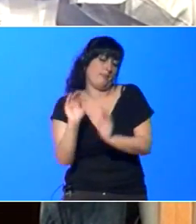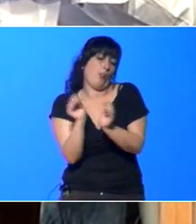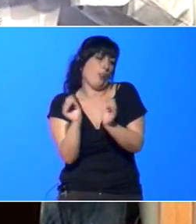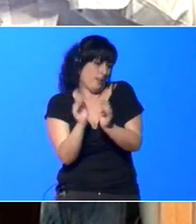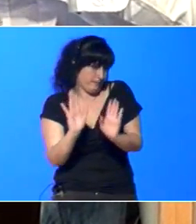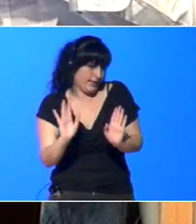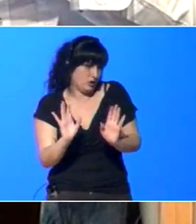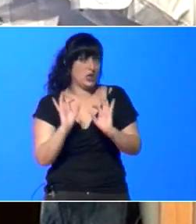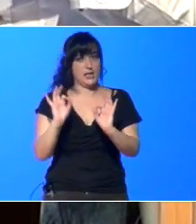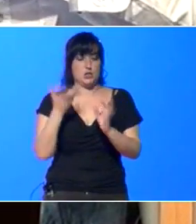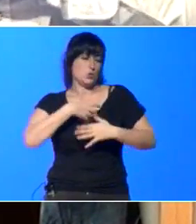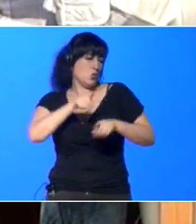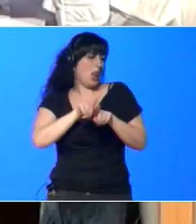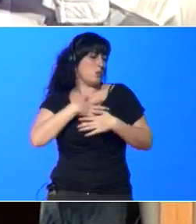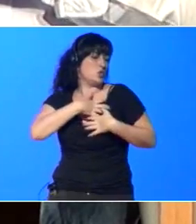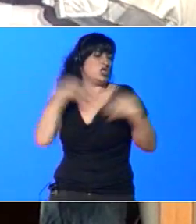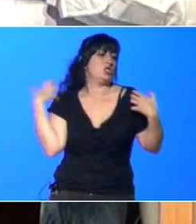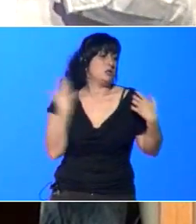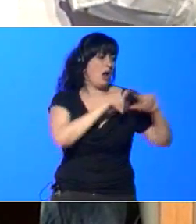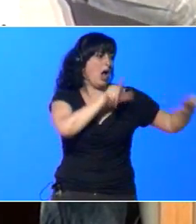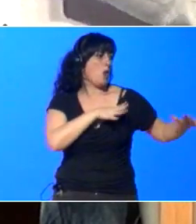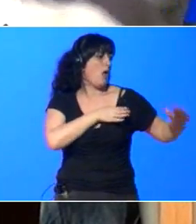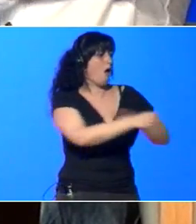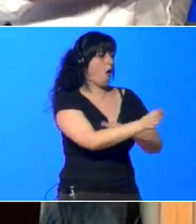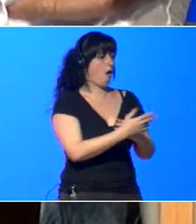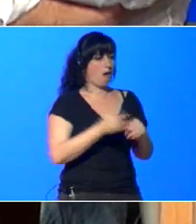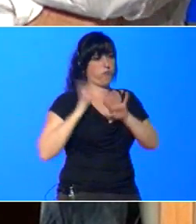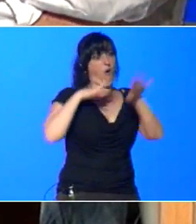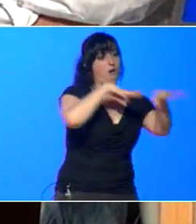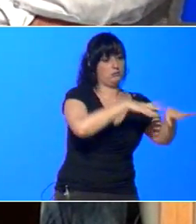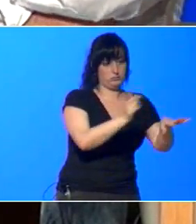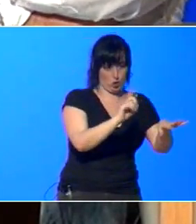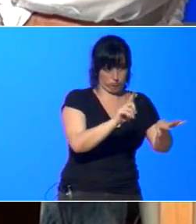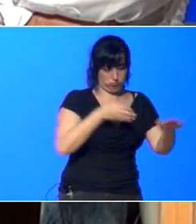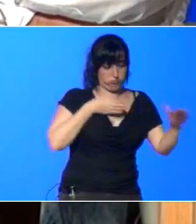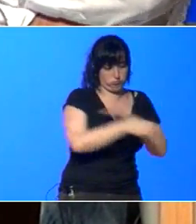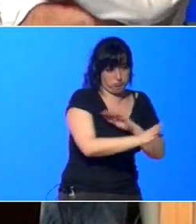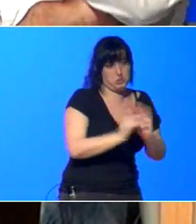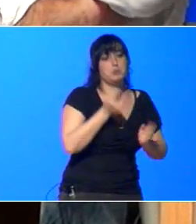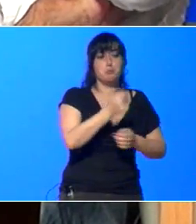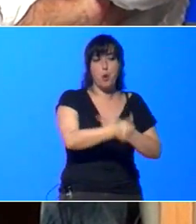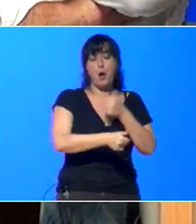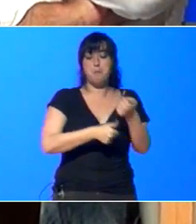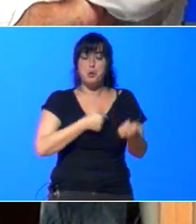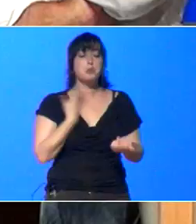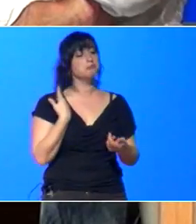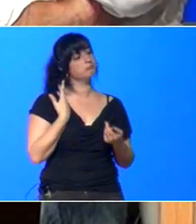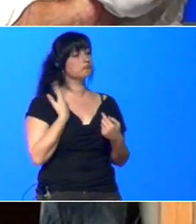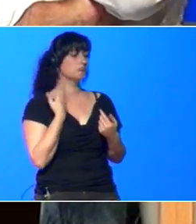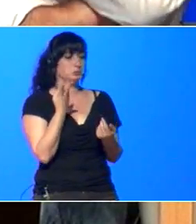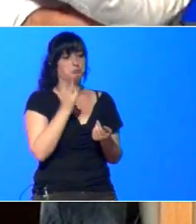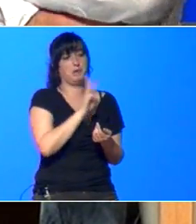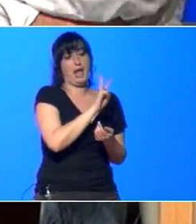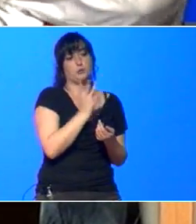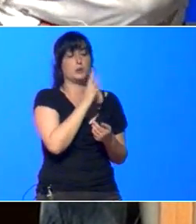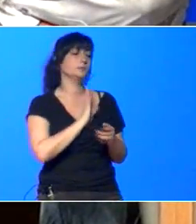para no ser agresivos al entrar en el aula, etcétera, ¿no? Y fueron entrando a trabajar al aula. Os puedo contar miles de detalles de